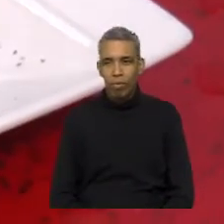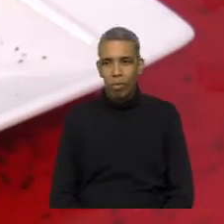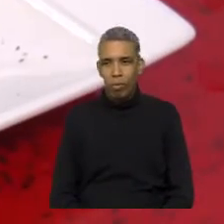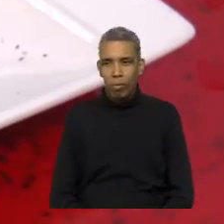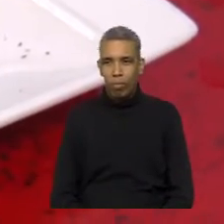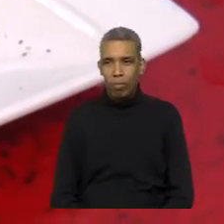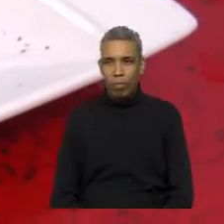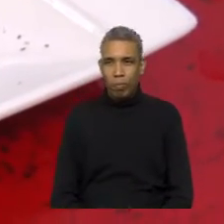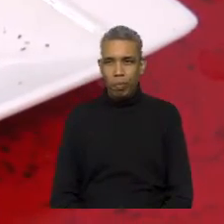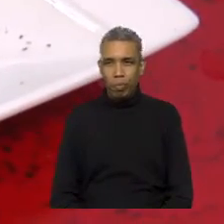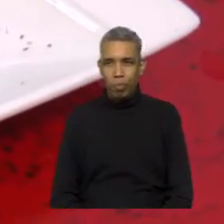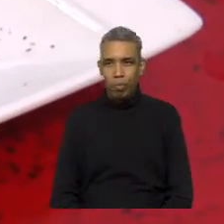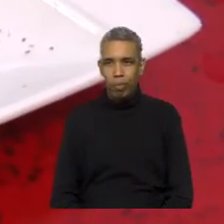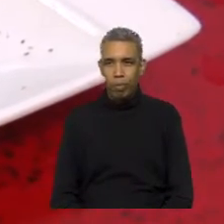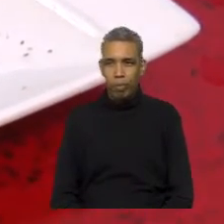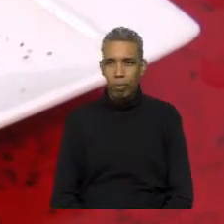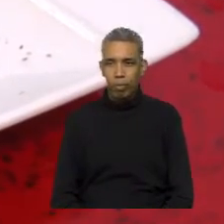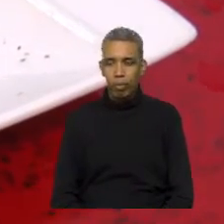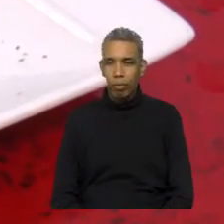Ya.